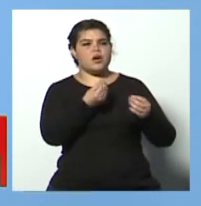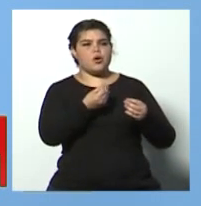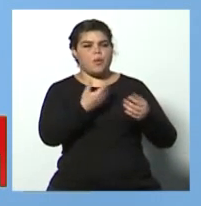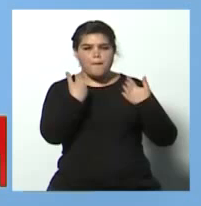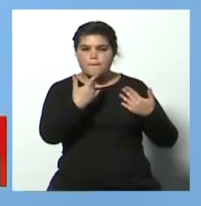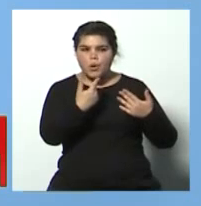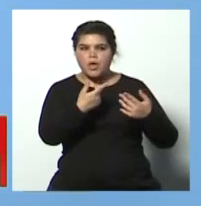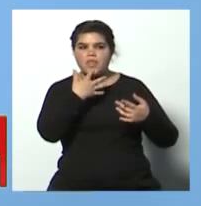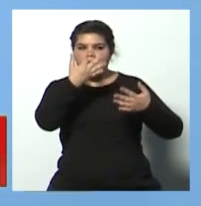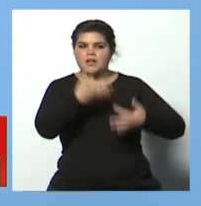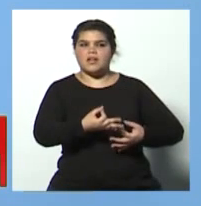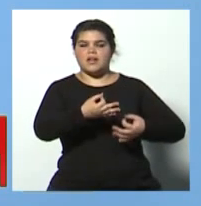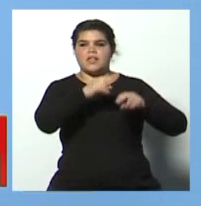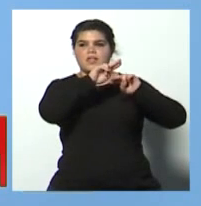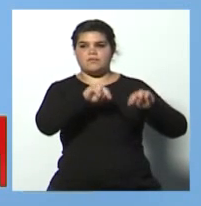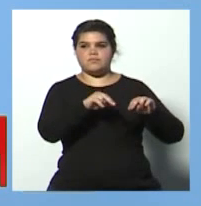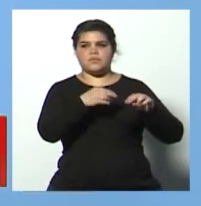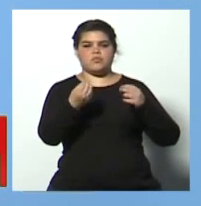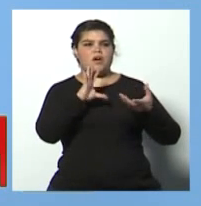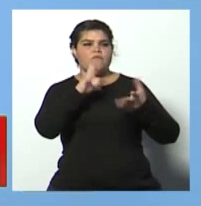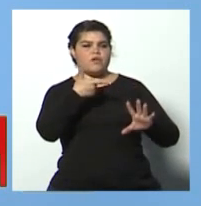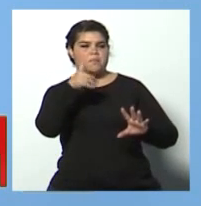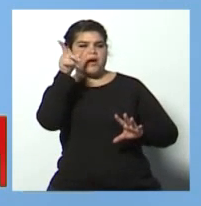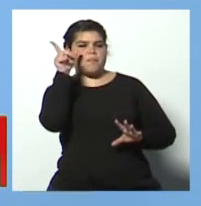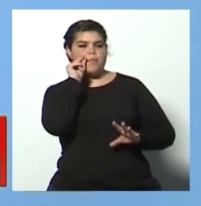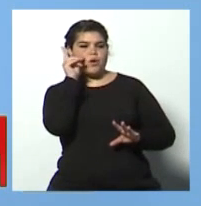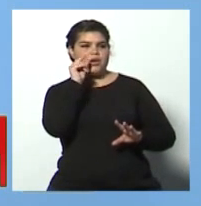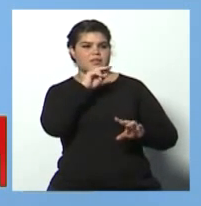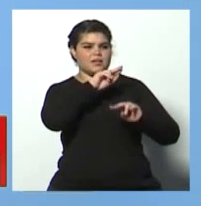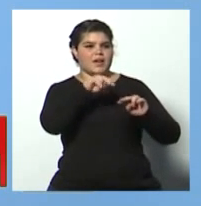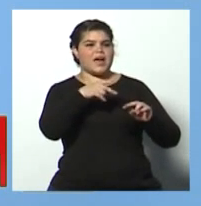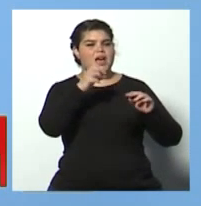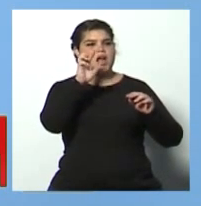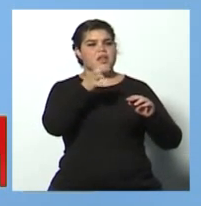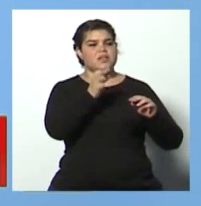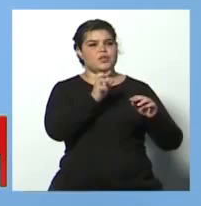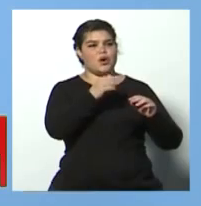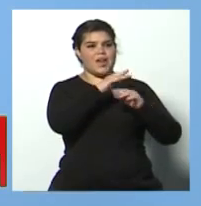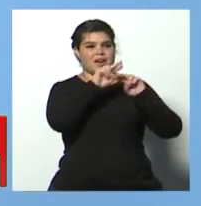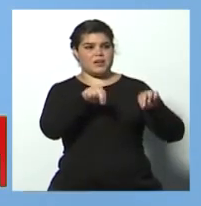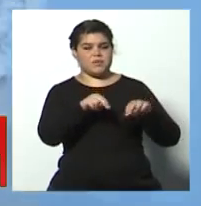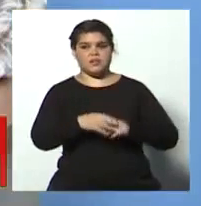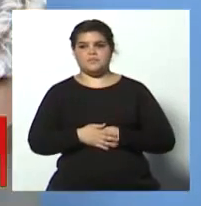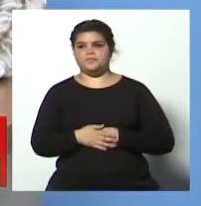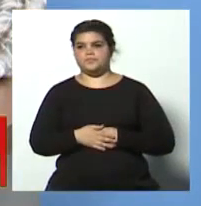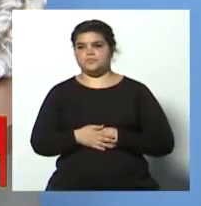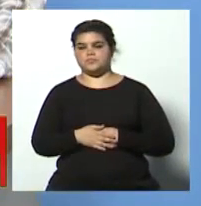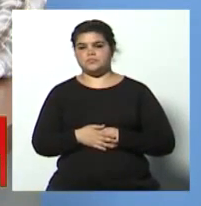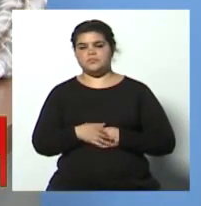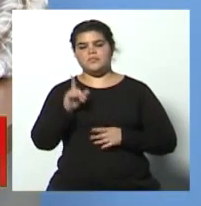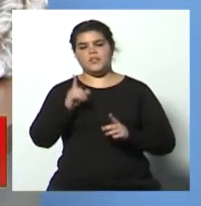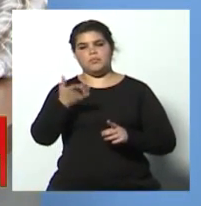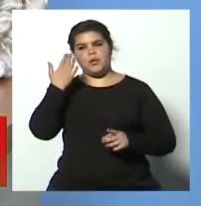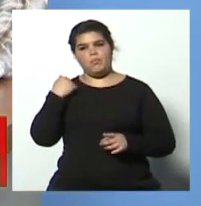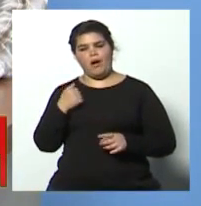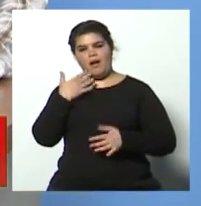hacer como política de shock eliminar el cepo al dólar? ¿O es imposible? Como te lo dije cuando estuve